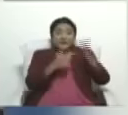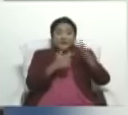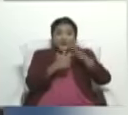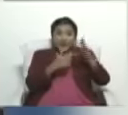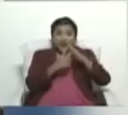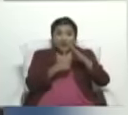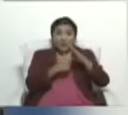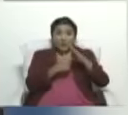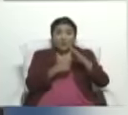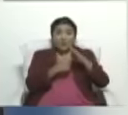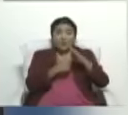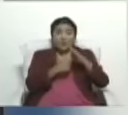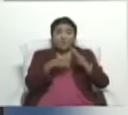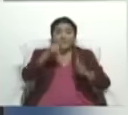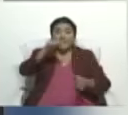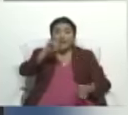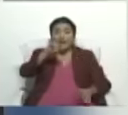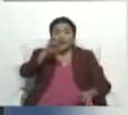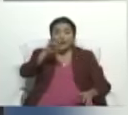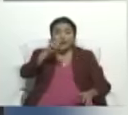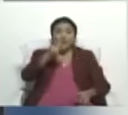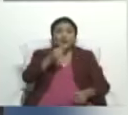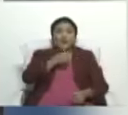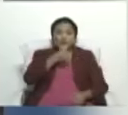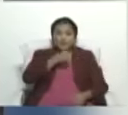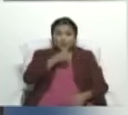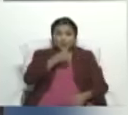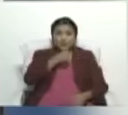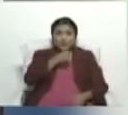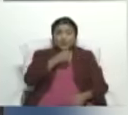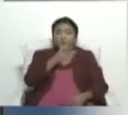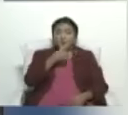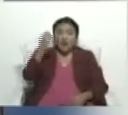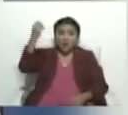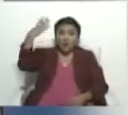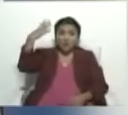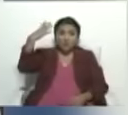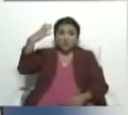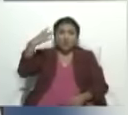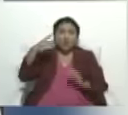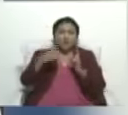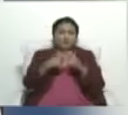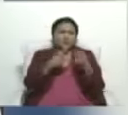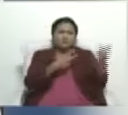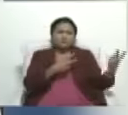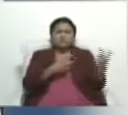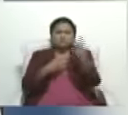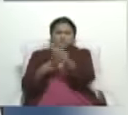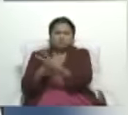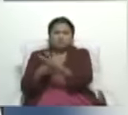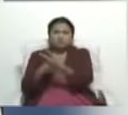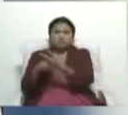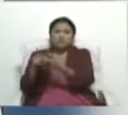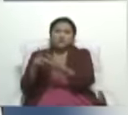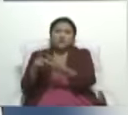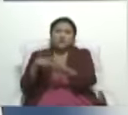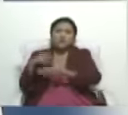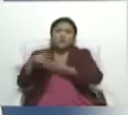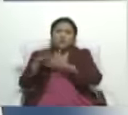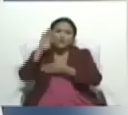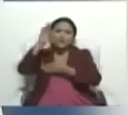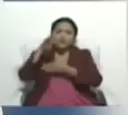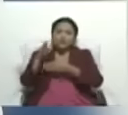Mola, se queda sin luz. Y él lo convida a su casa para quedarse y para hablar de su próximo proyecto, que era un viaje a Panamá.